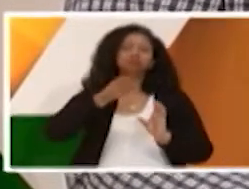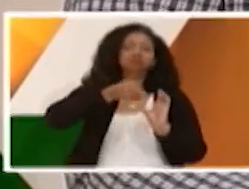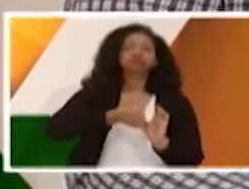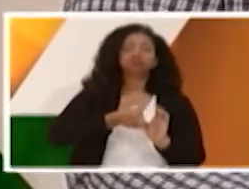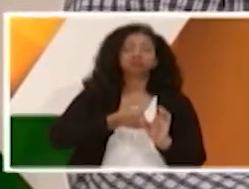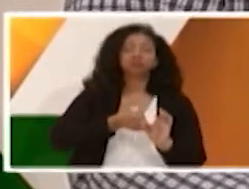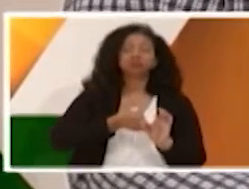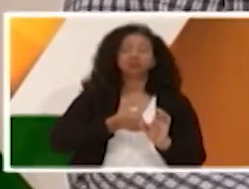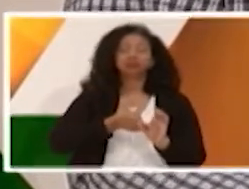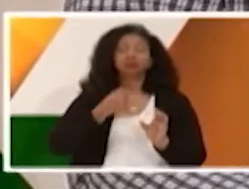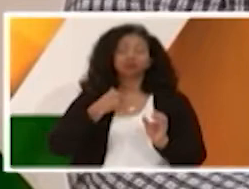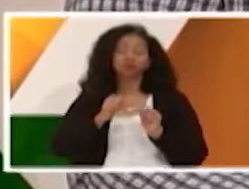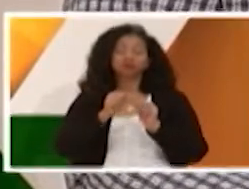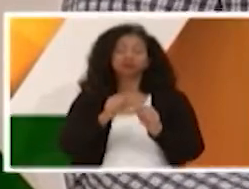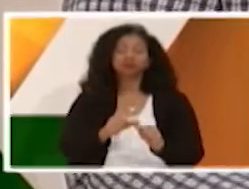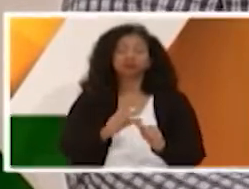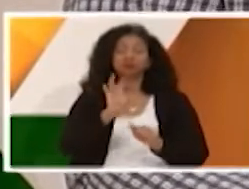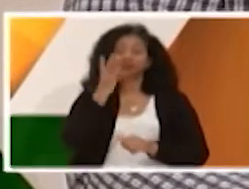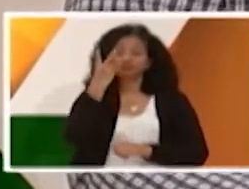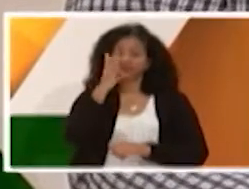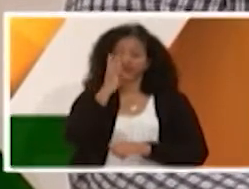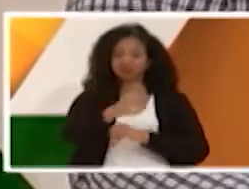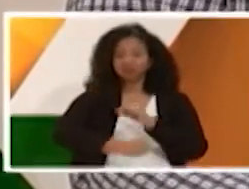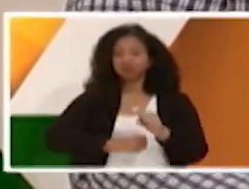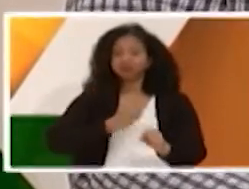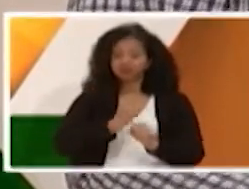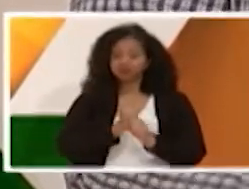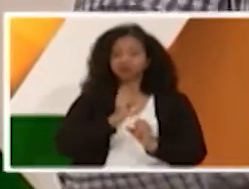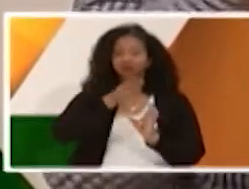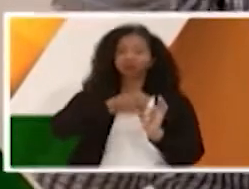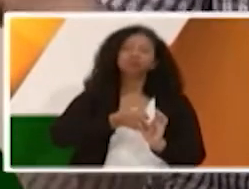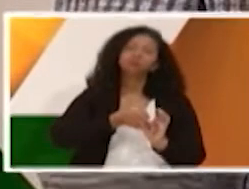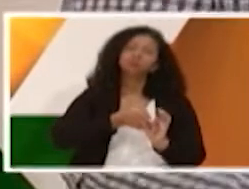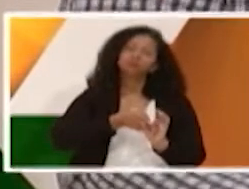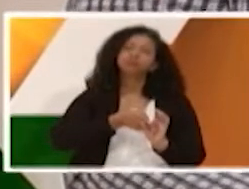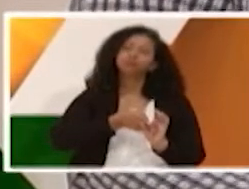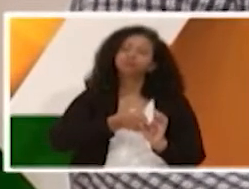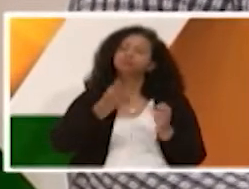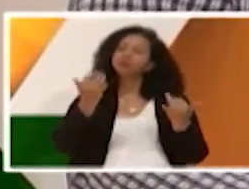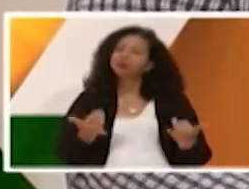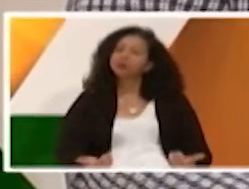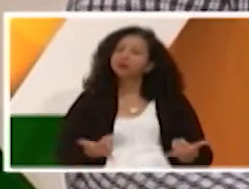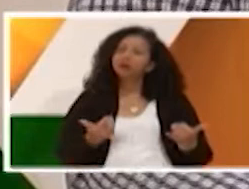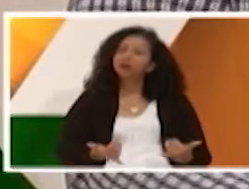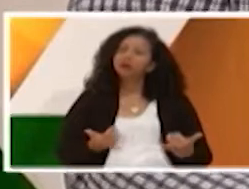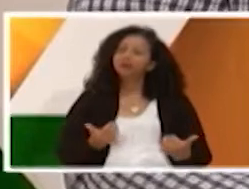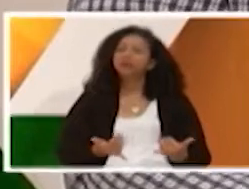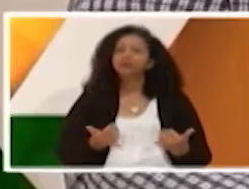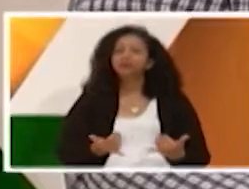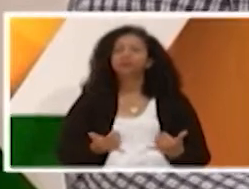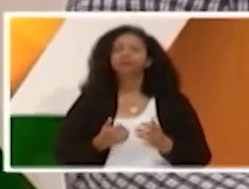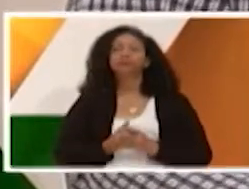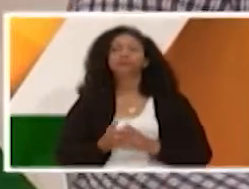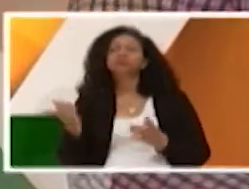de 17 años, o sea, perteneciendo a esa institución ya ahora reciente, hace 3 años. ¿Y qué hacías ahí